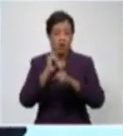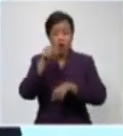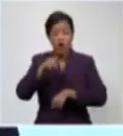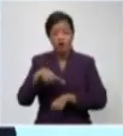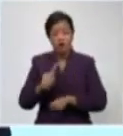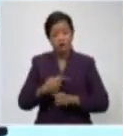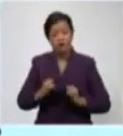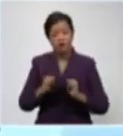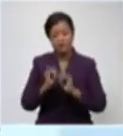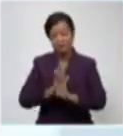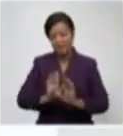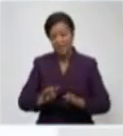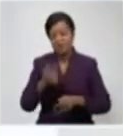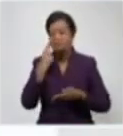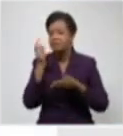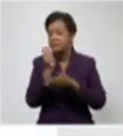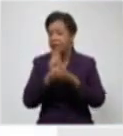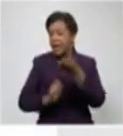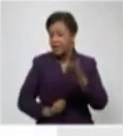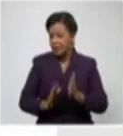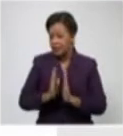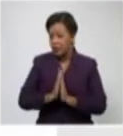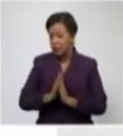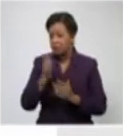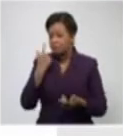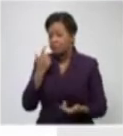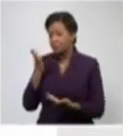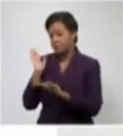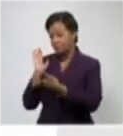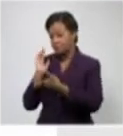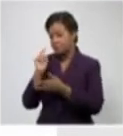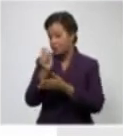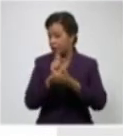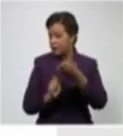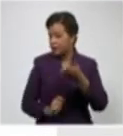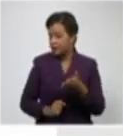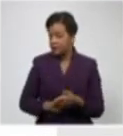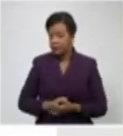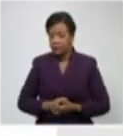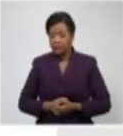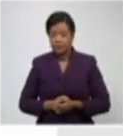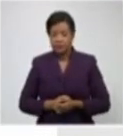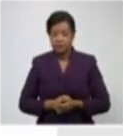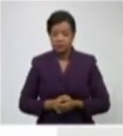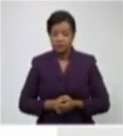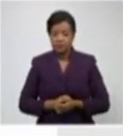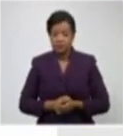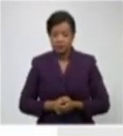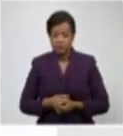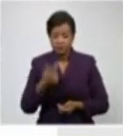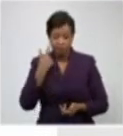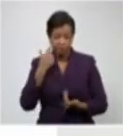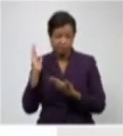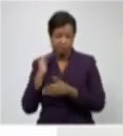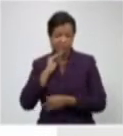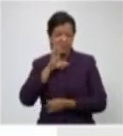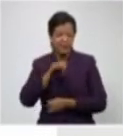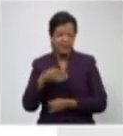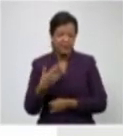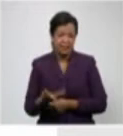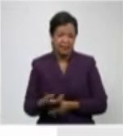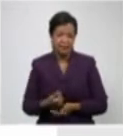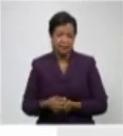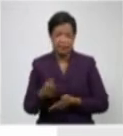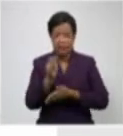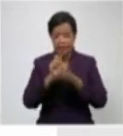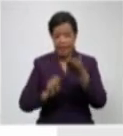noticiero. Vamos a ver la carta, por favor, en el propio formato. Ahí está la carta. Miren, ¿qué es lo que está diciendo esta carta? De lo que se